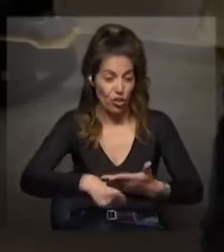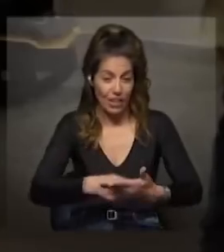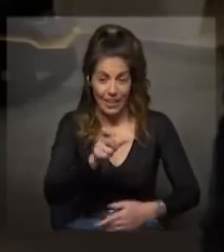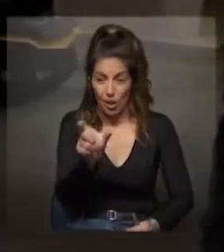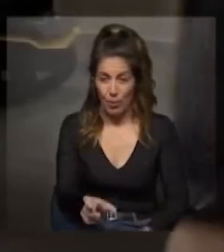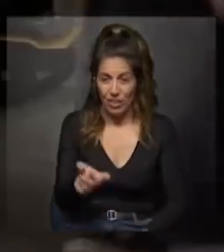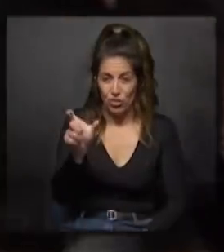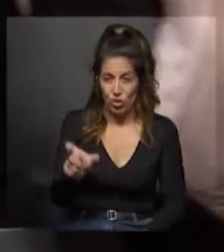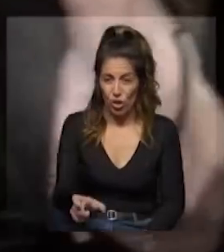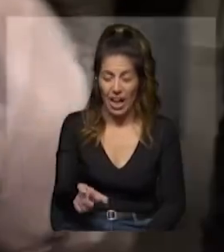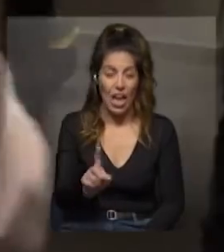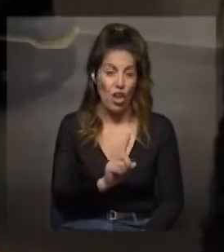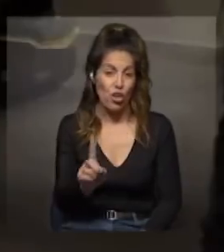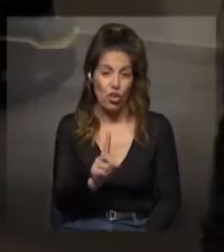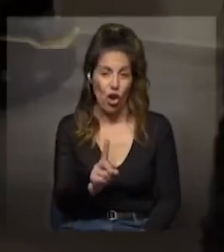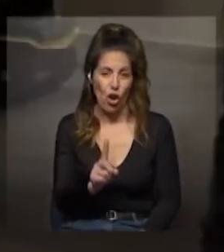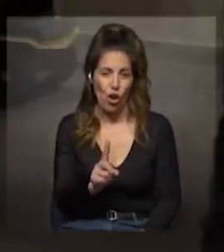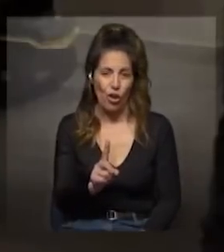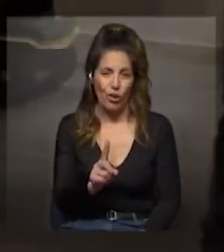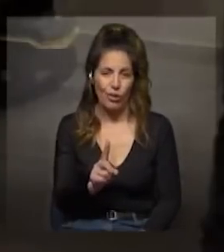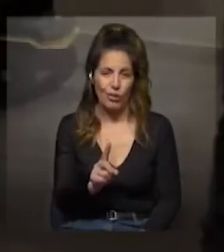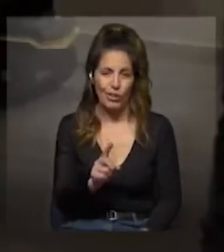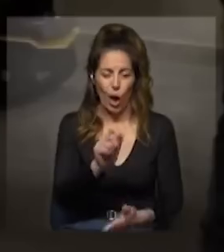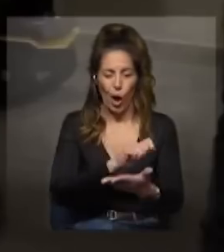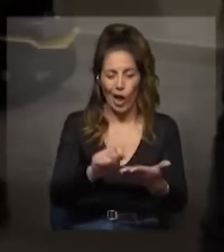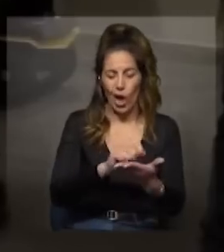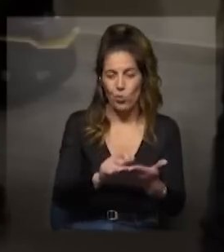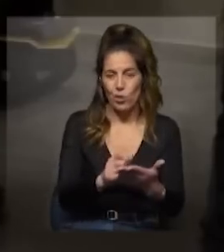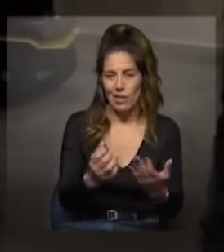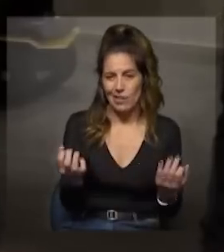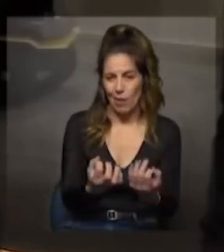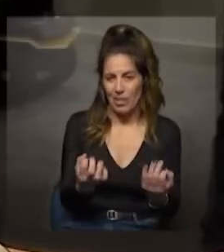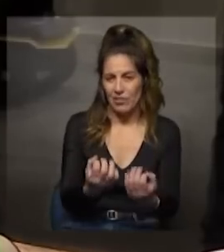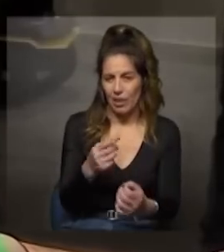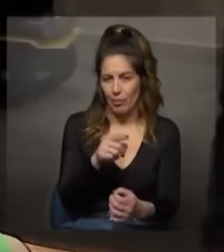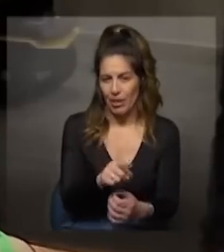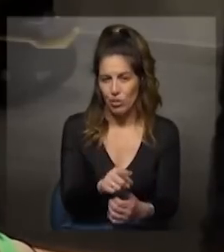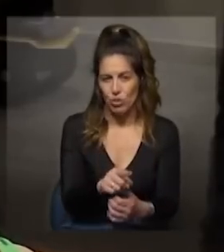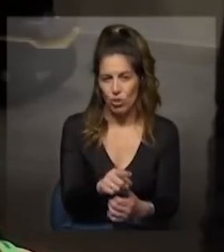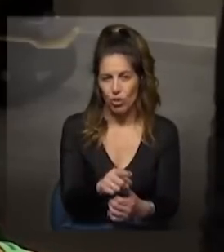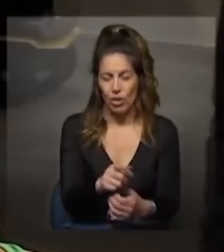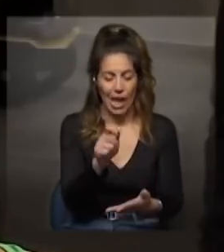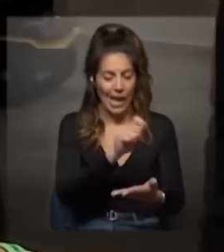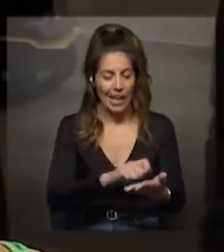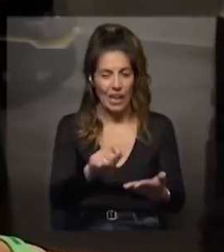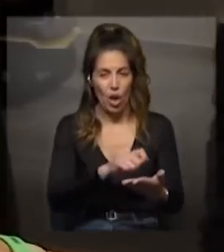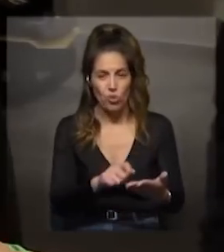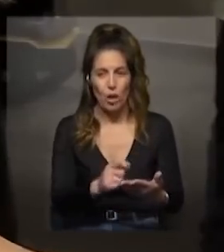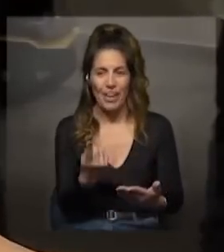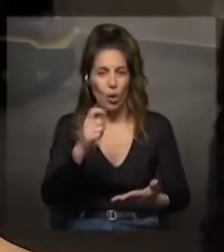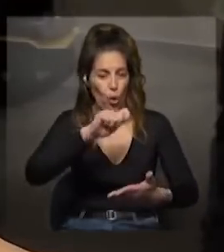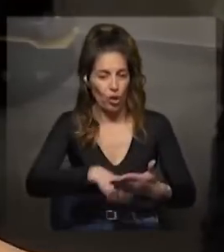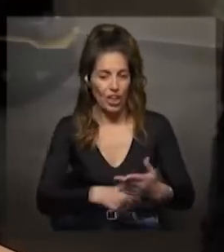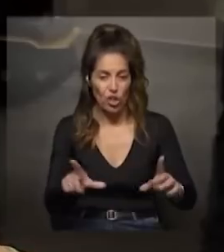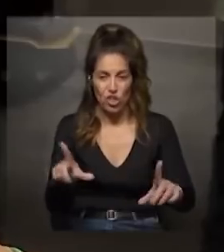personas sino que tienen cláusulas excepcionales no entonces cláusulas que para que un contrato